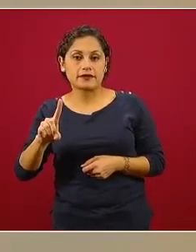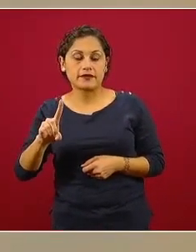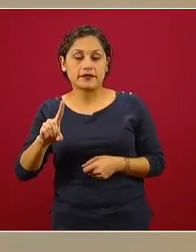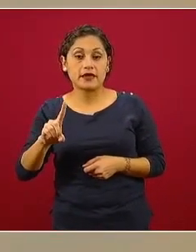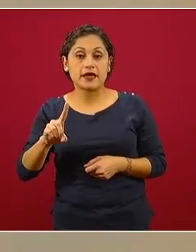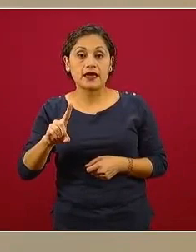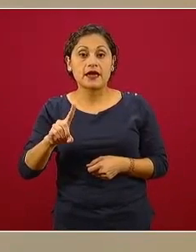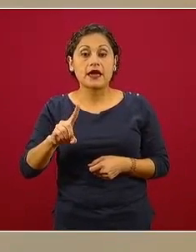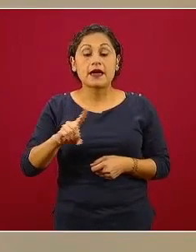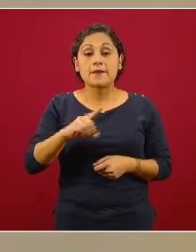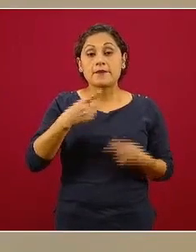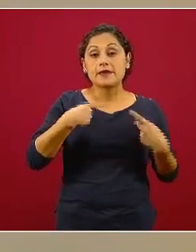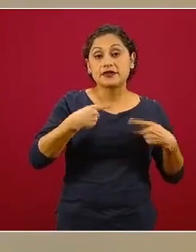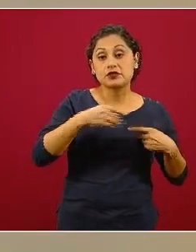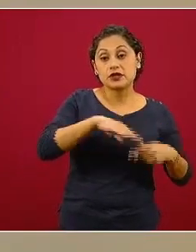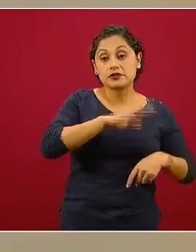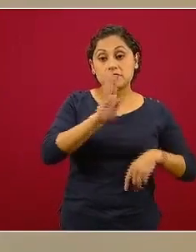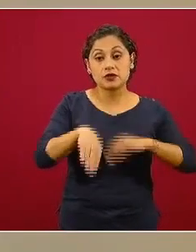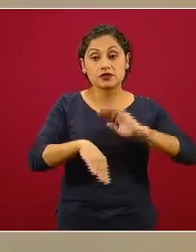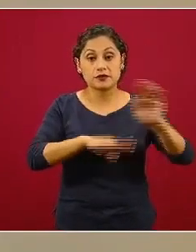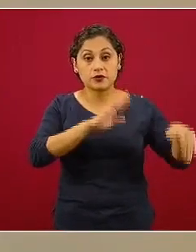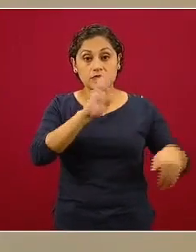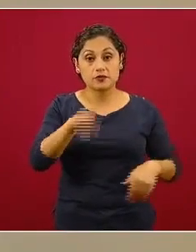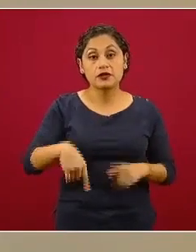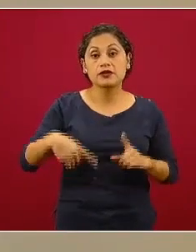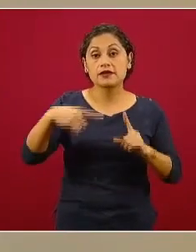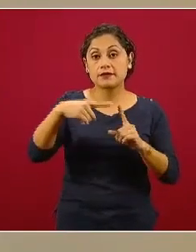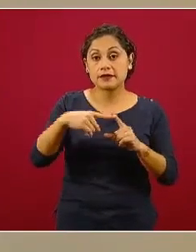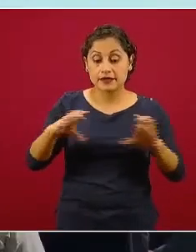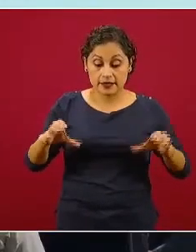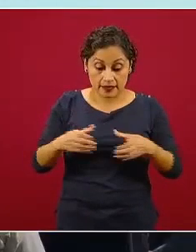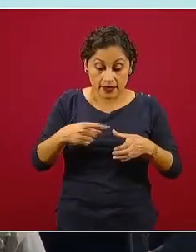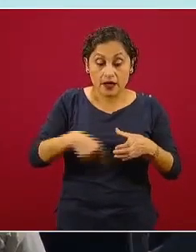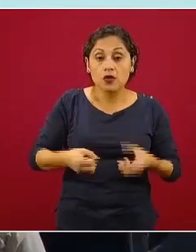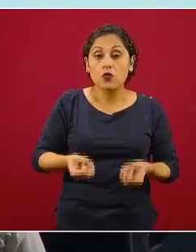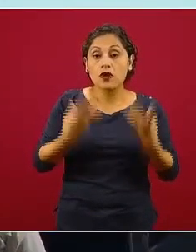la población, que generalmente se toma del dato del censo.